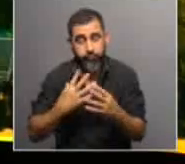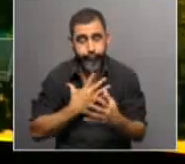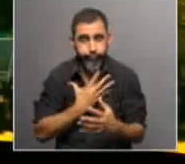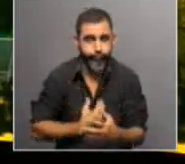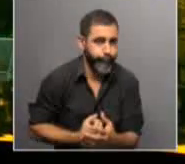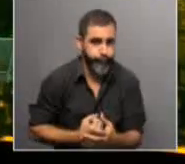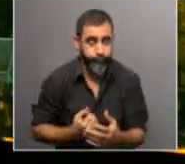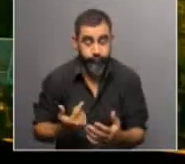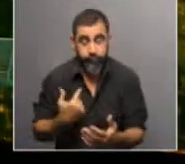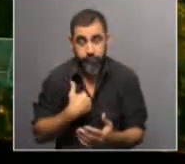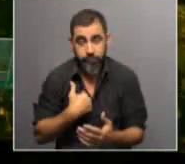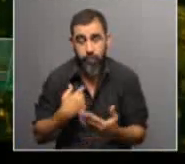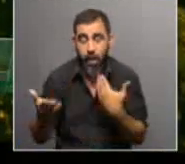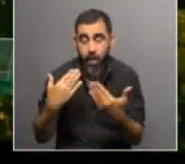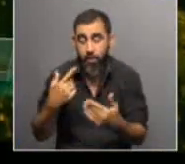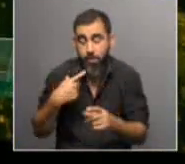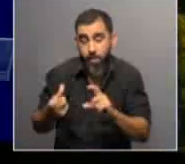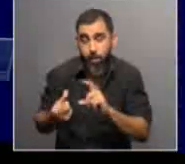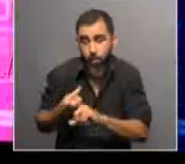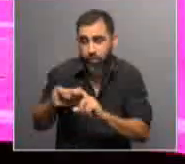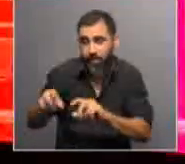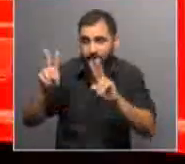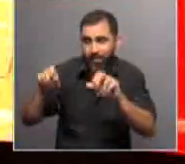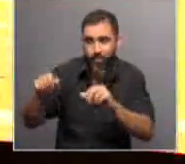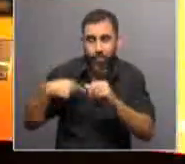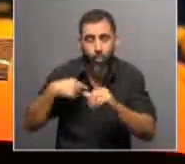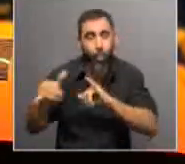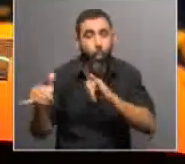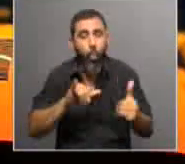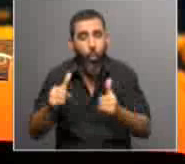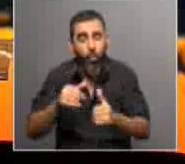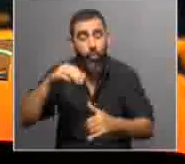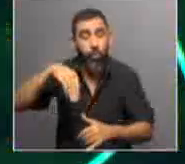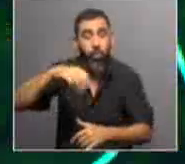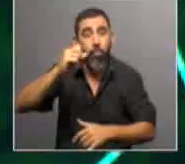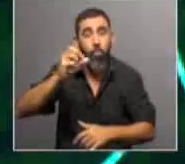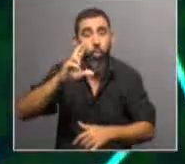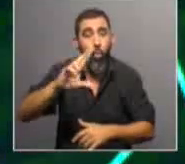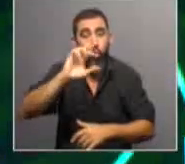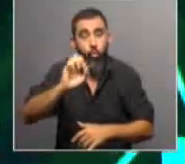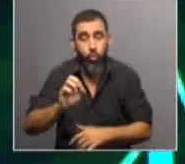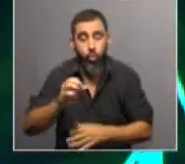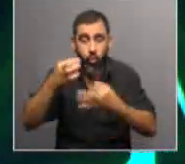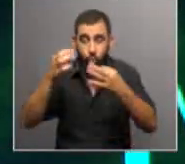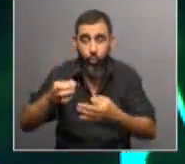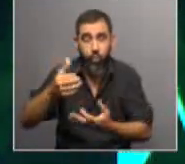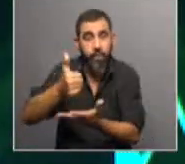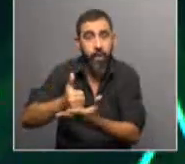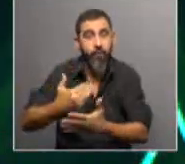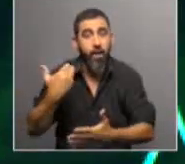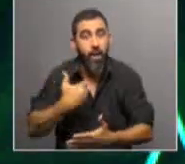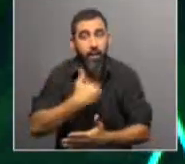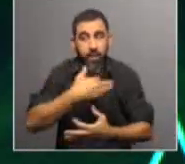estaba leyendo, yo estaba hablando con mi mujer sobre ese, como el jugador. De Morro García. Sí, él estaba en Argentina cuando ese